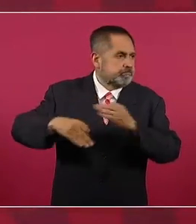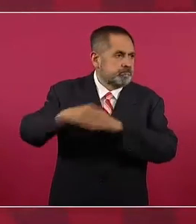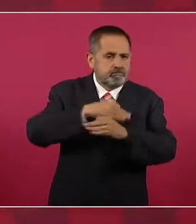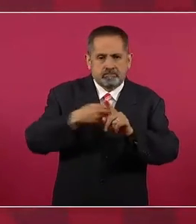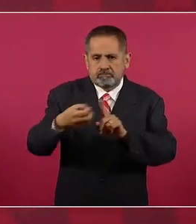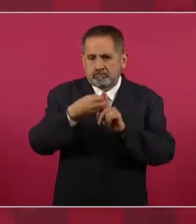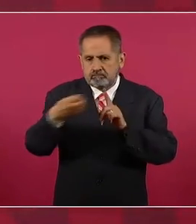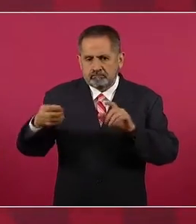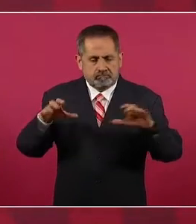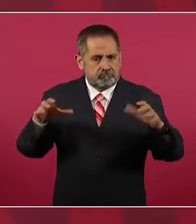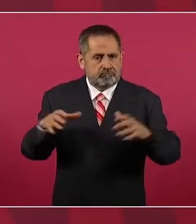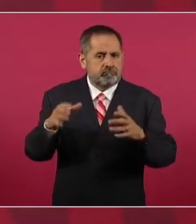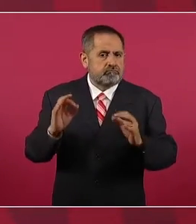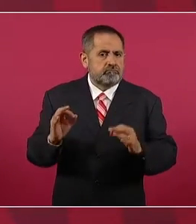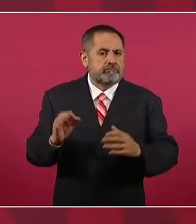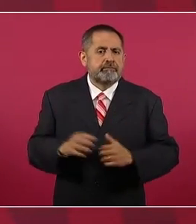todos.